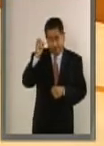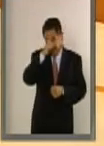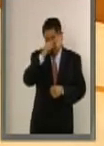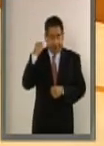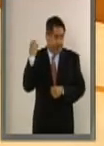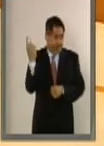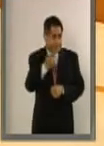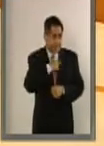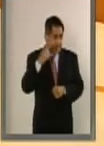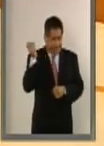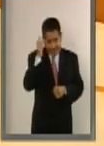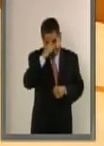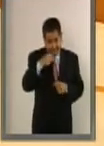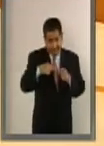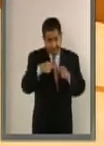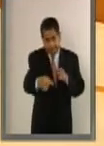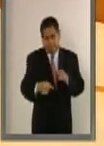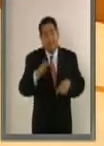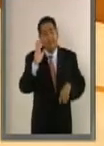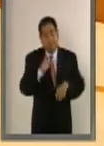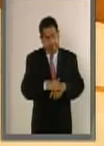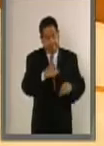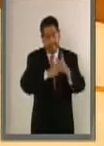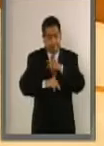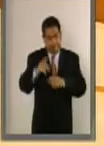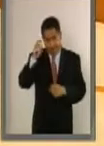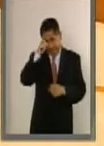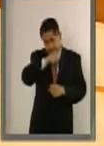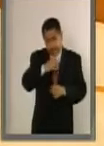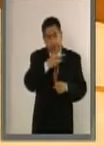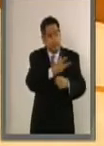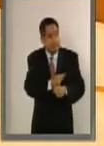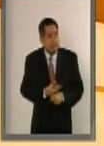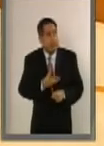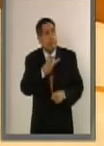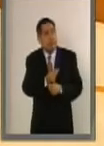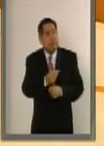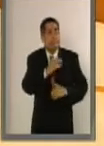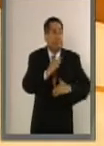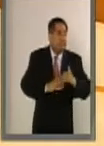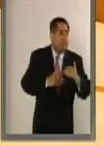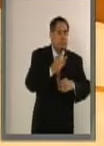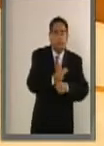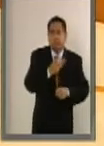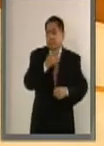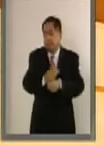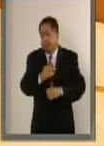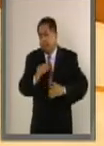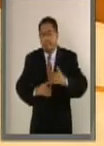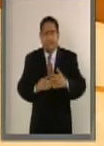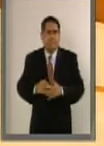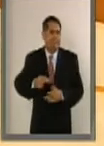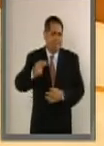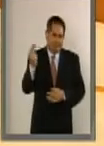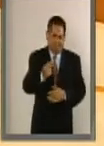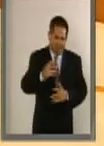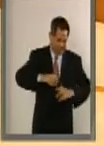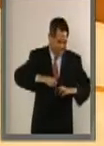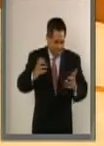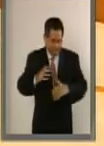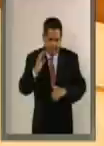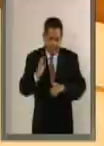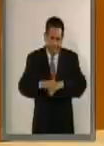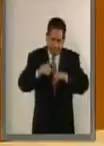estamos por entrar a una más compleja, como lo es la reconstrucción de nuestro país, se requieren acciones